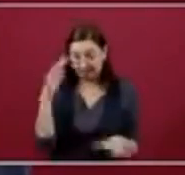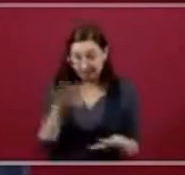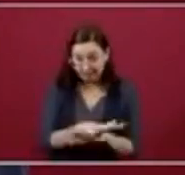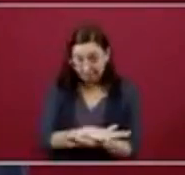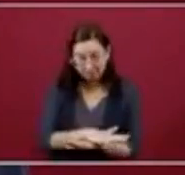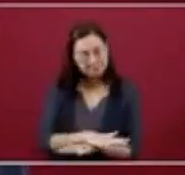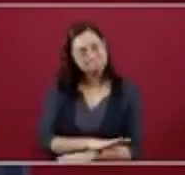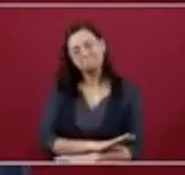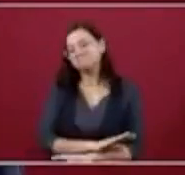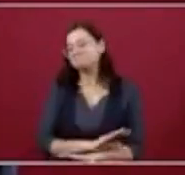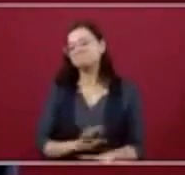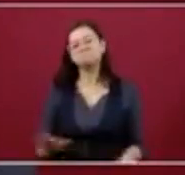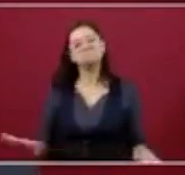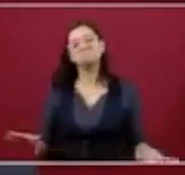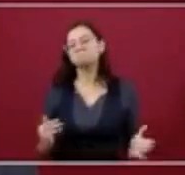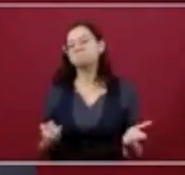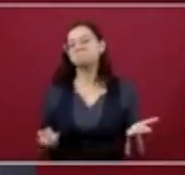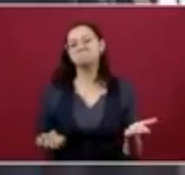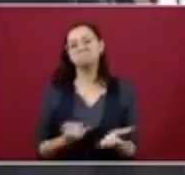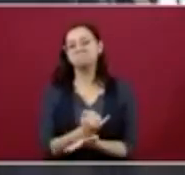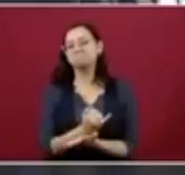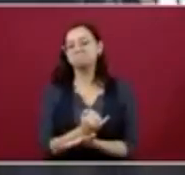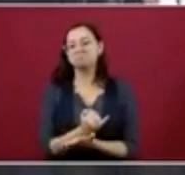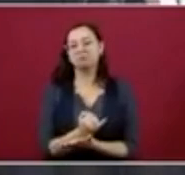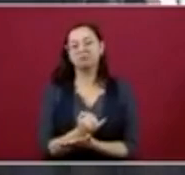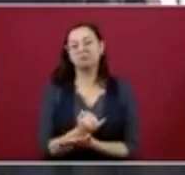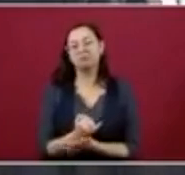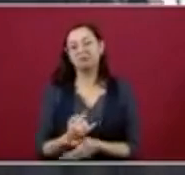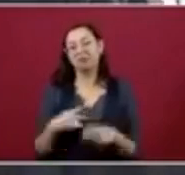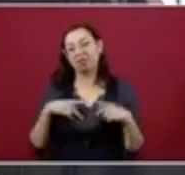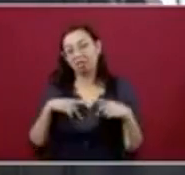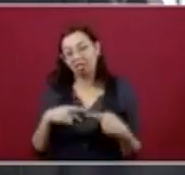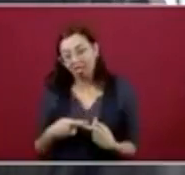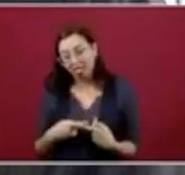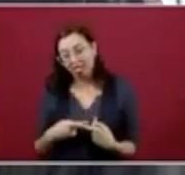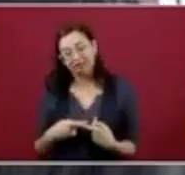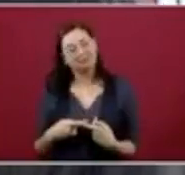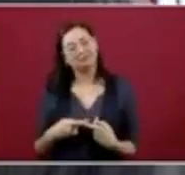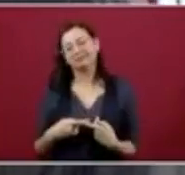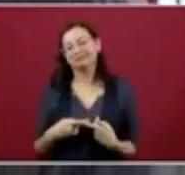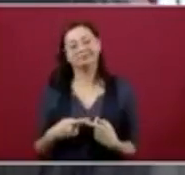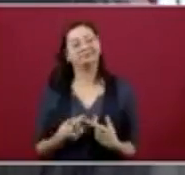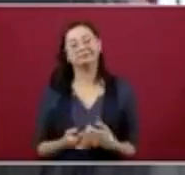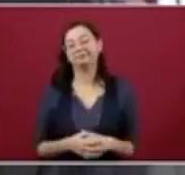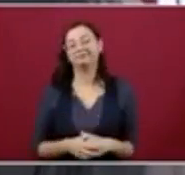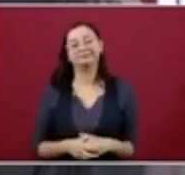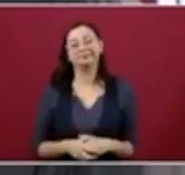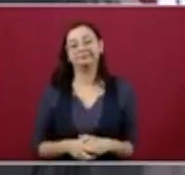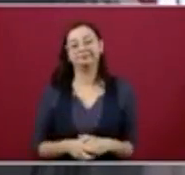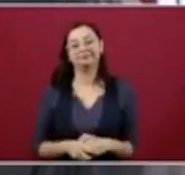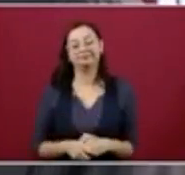sea, no voy a ceder y tengo que ser